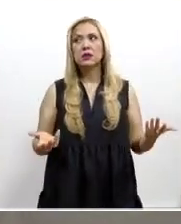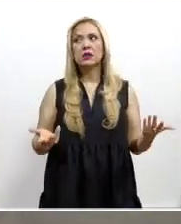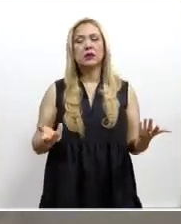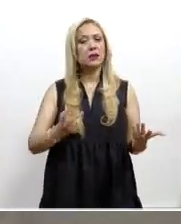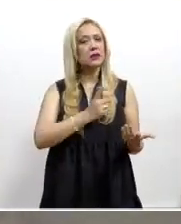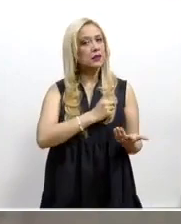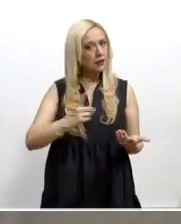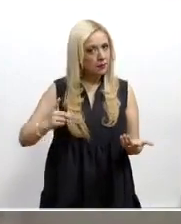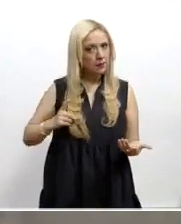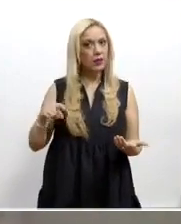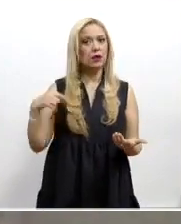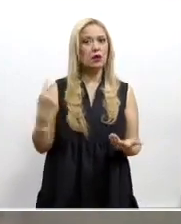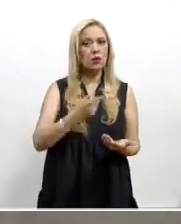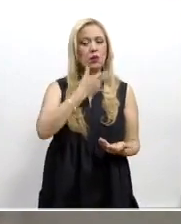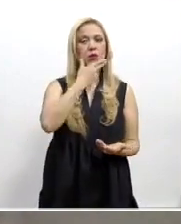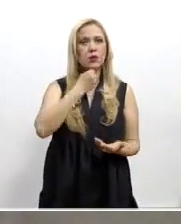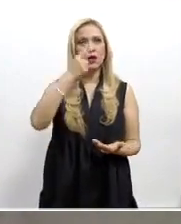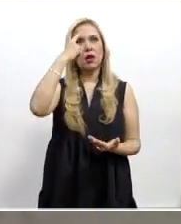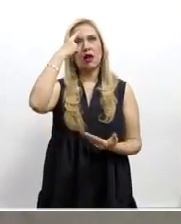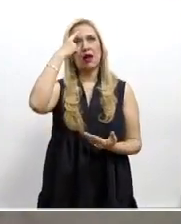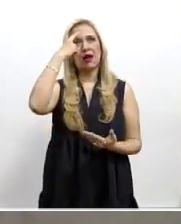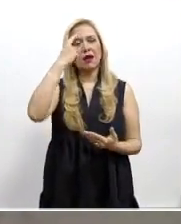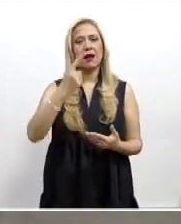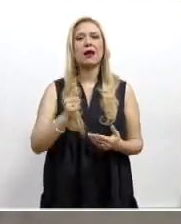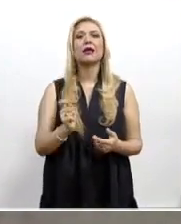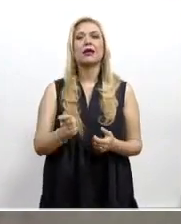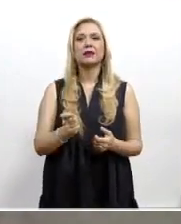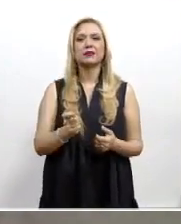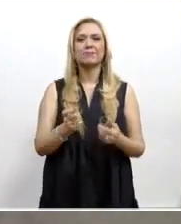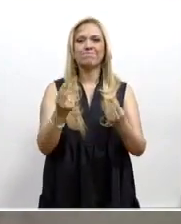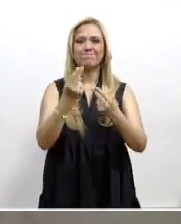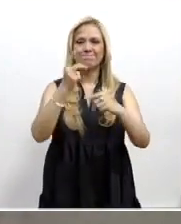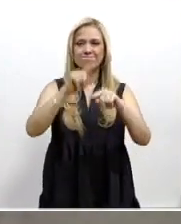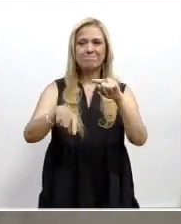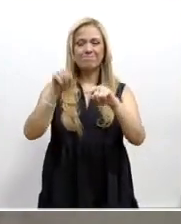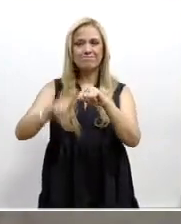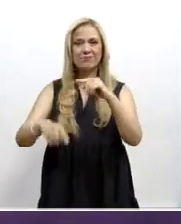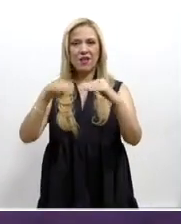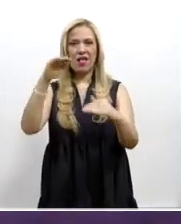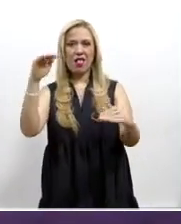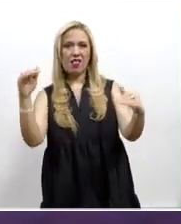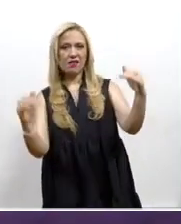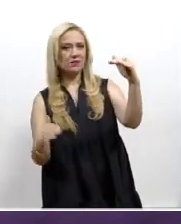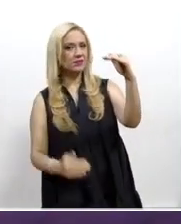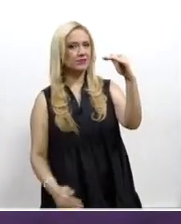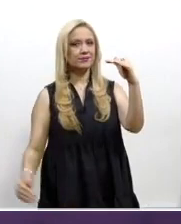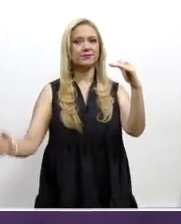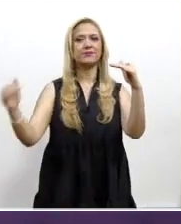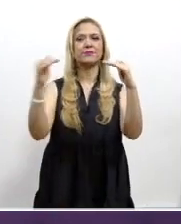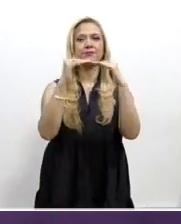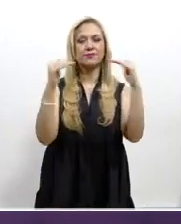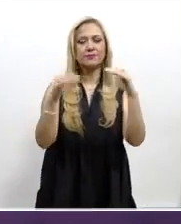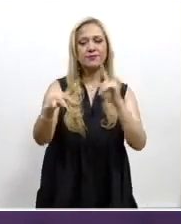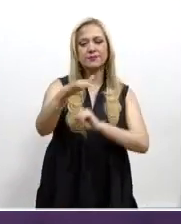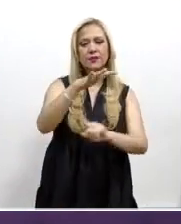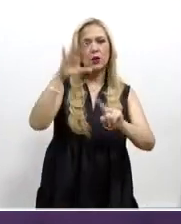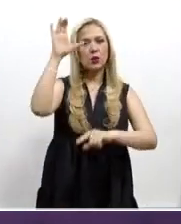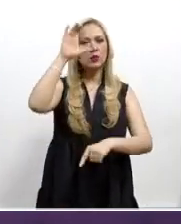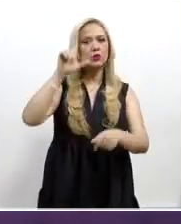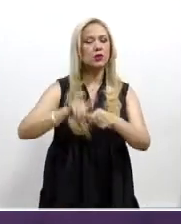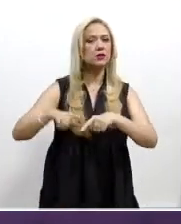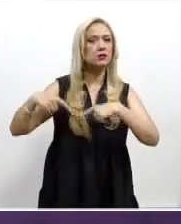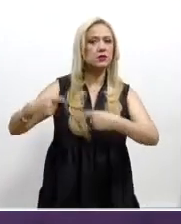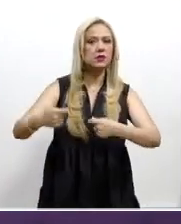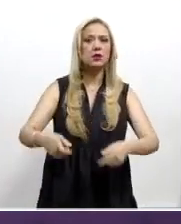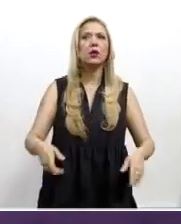ser partícipes en la solución de las desigualdades en la injusticia que supone esa construcción social y cultural. Pero